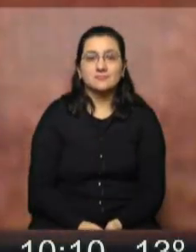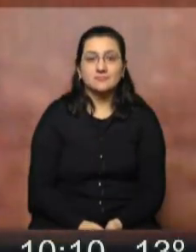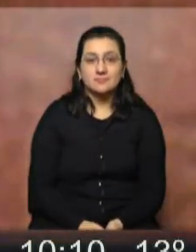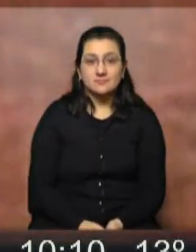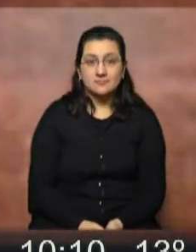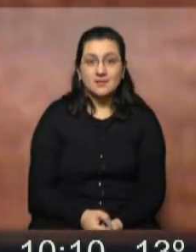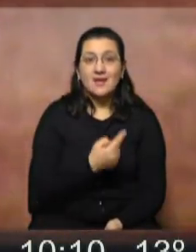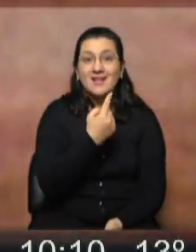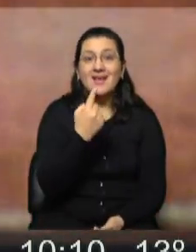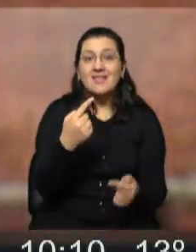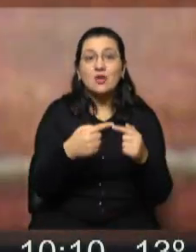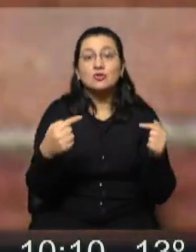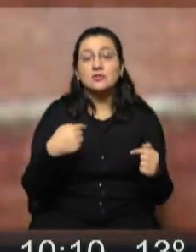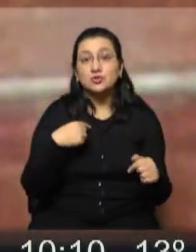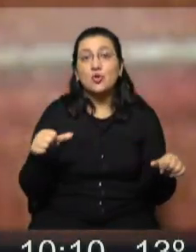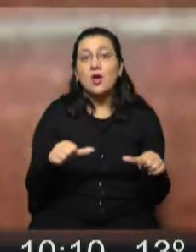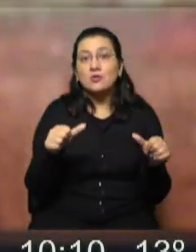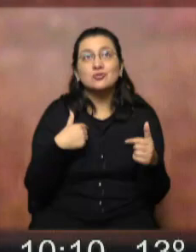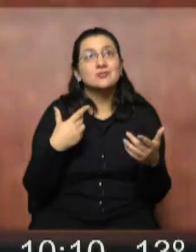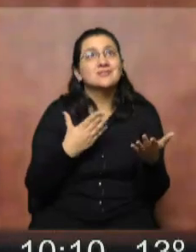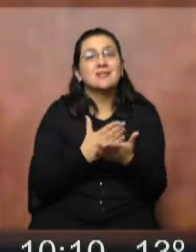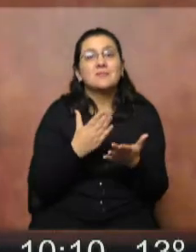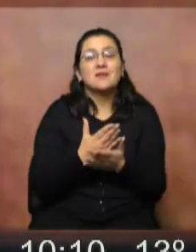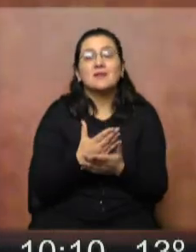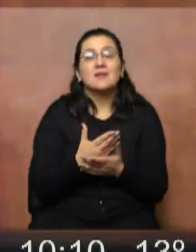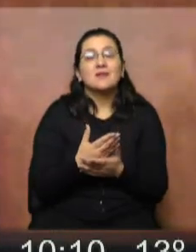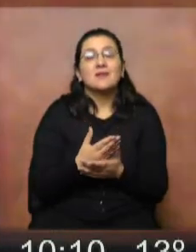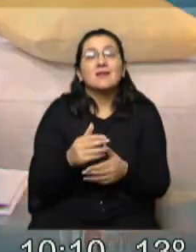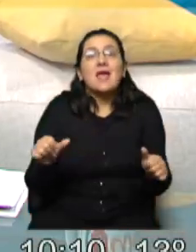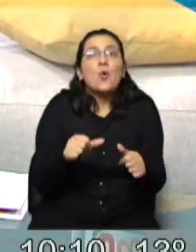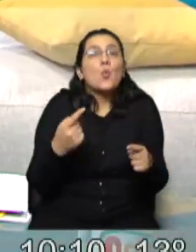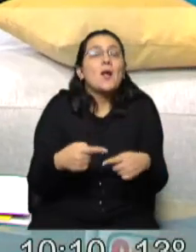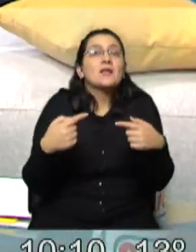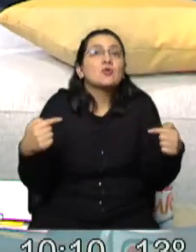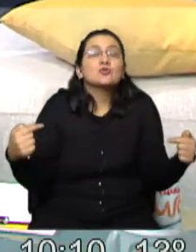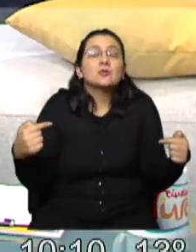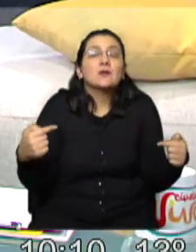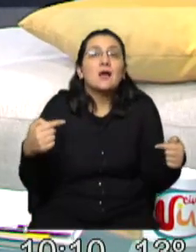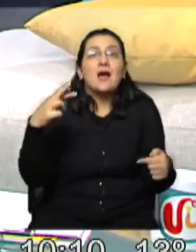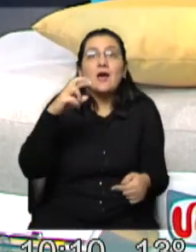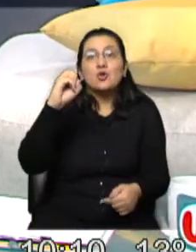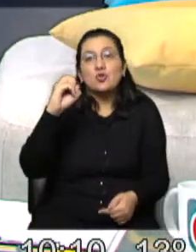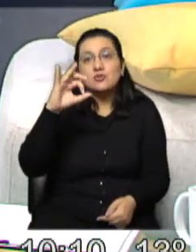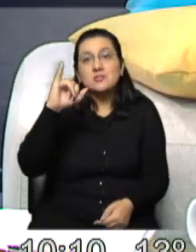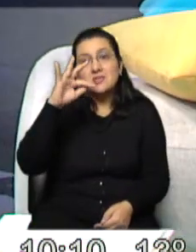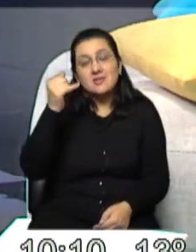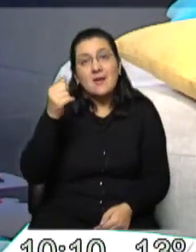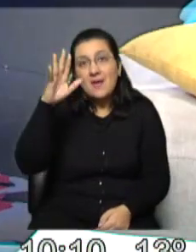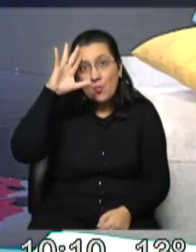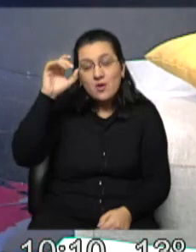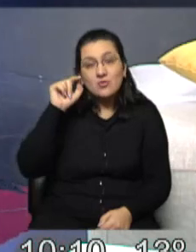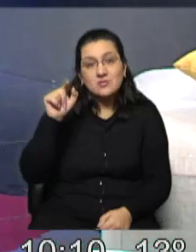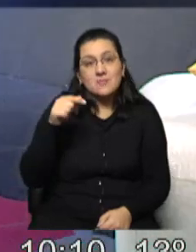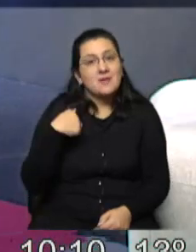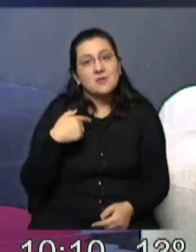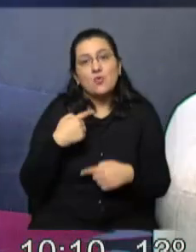Y cada cosa que hago, yo siempre tengo a Rosita enfrente. Siempre la tengo. Y para mí sigue siendo